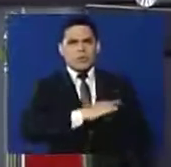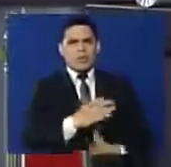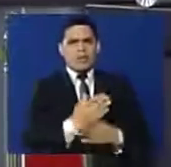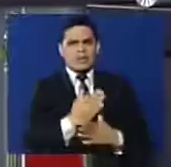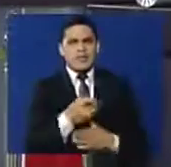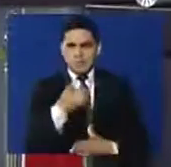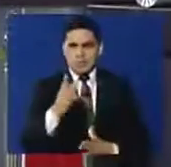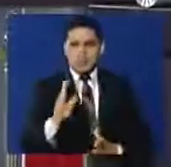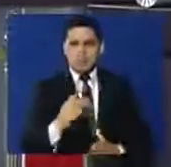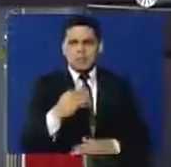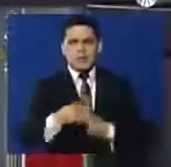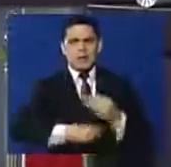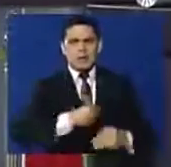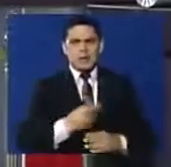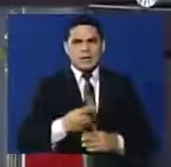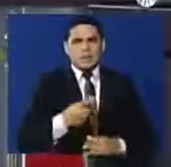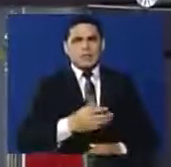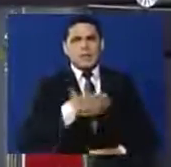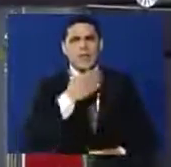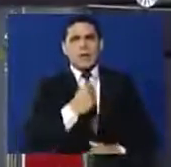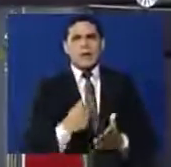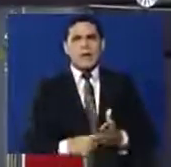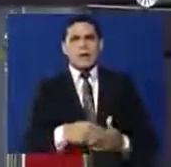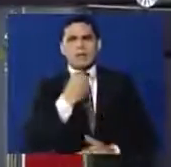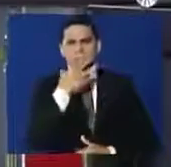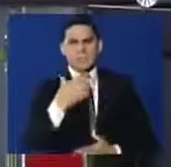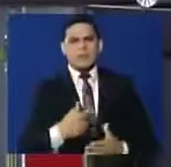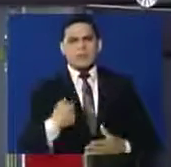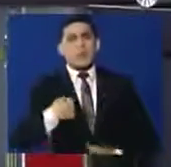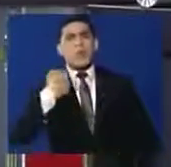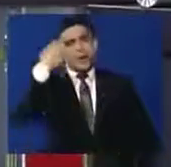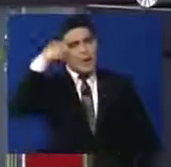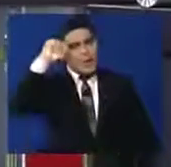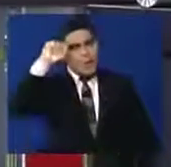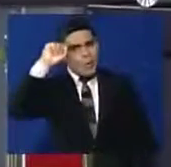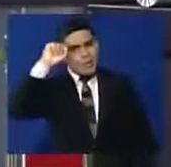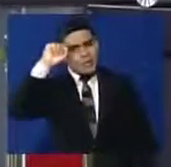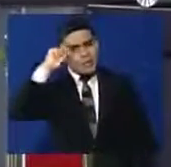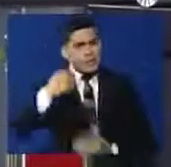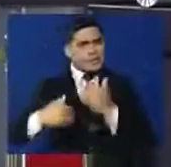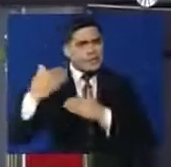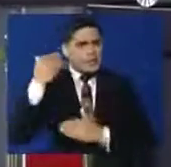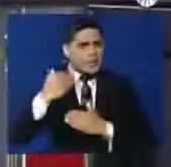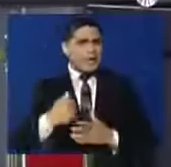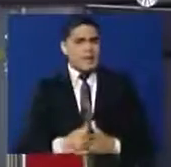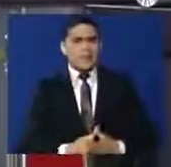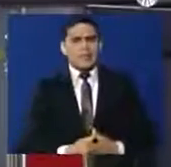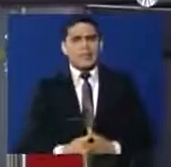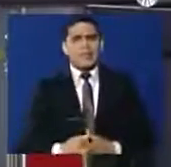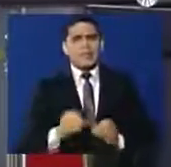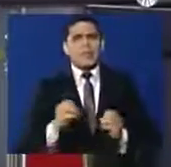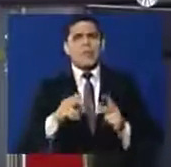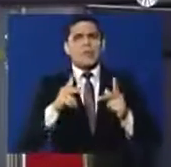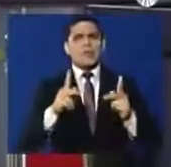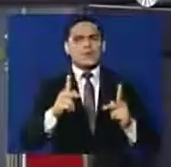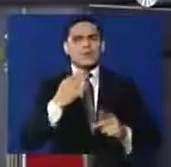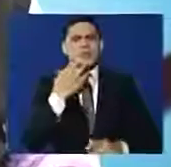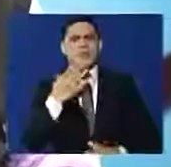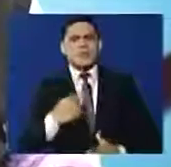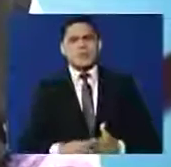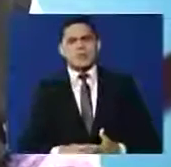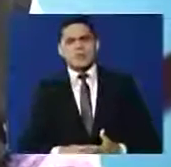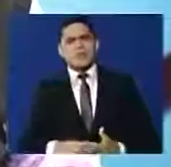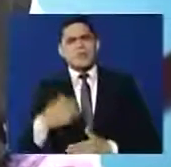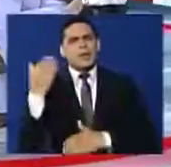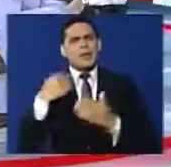has ganado tu trabajo con tu talento, tu nivel. Yo recuerdo que en una oportunidad creo que fue en